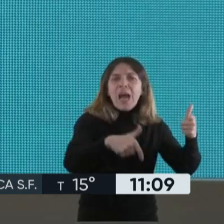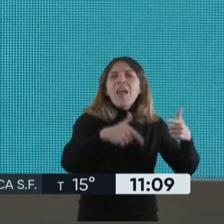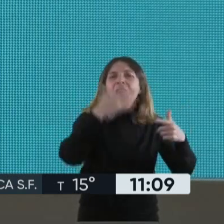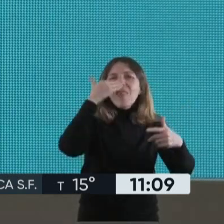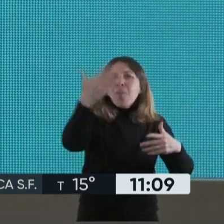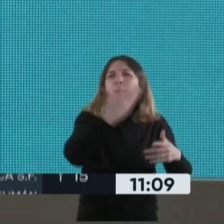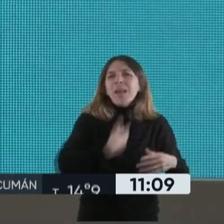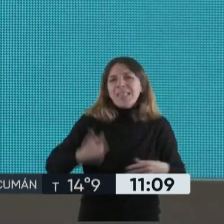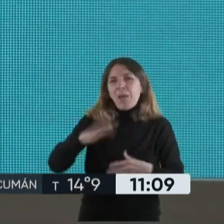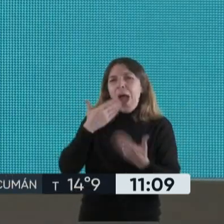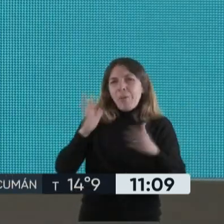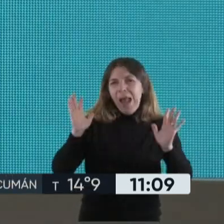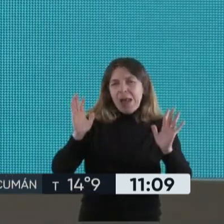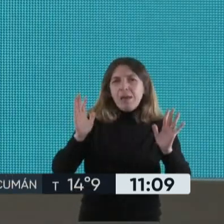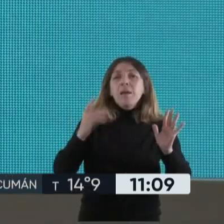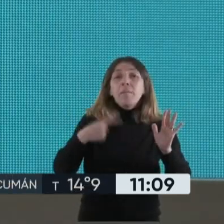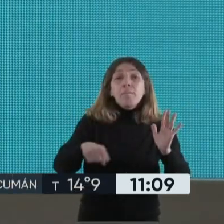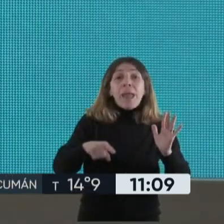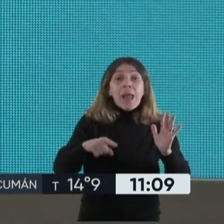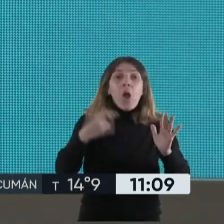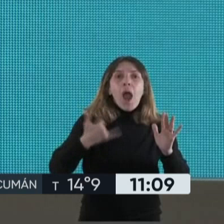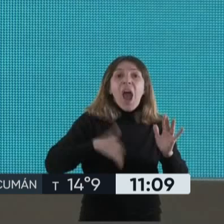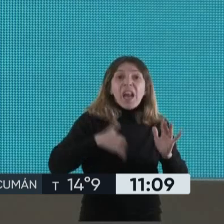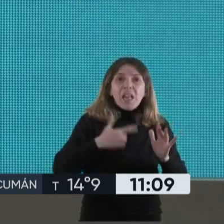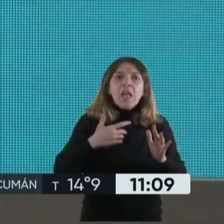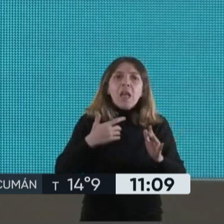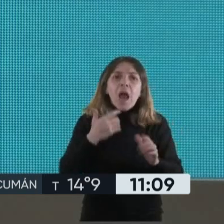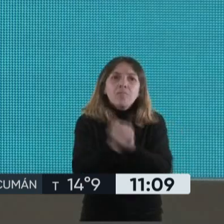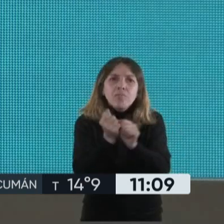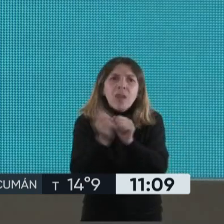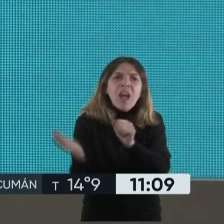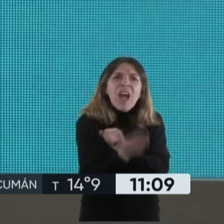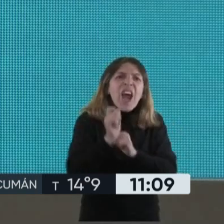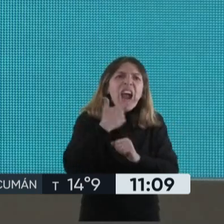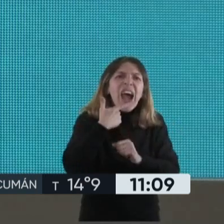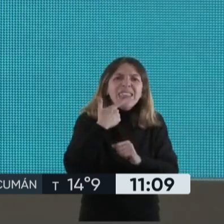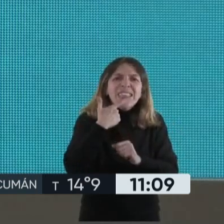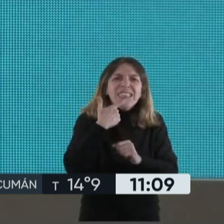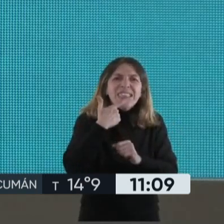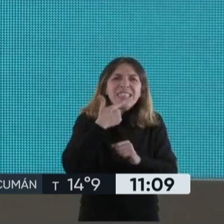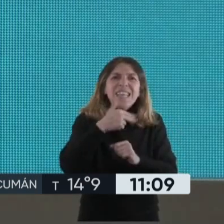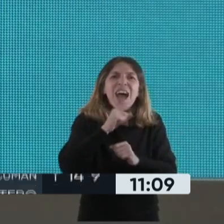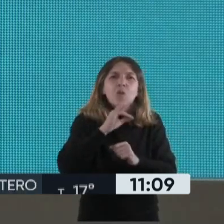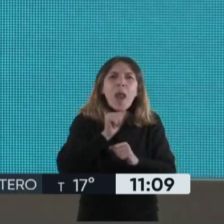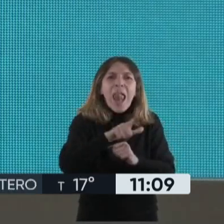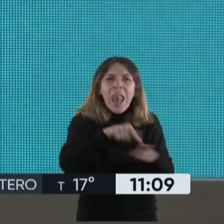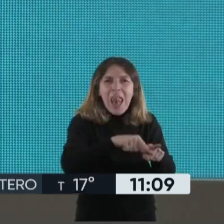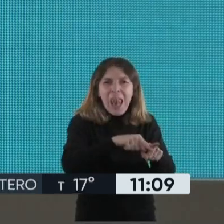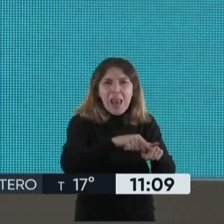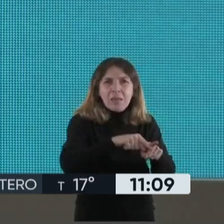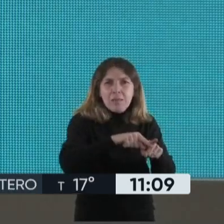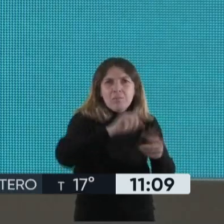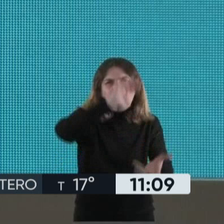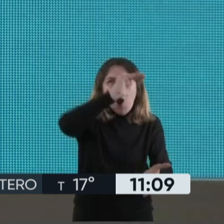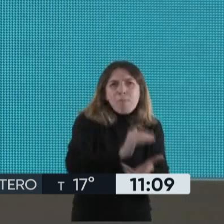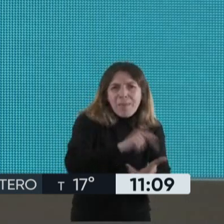pero vemos claramente una oportunidad para que Argentina produzca gas natural licuado. Es un proceso que requiere de grandes inversiones,